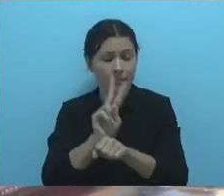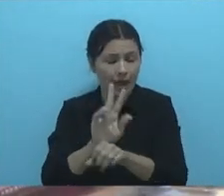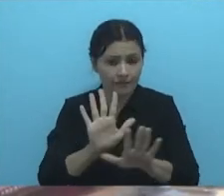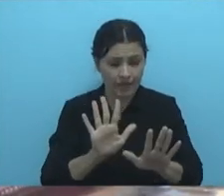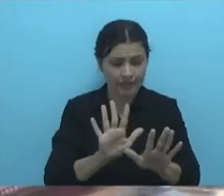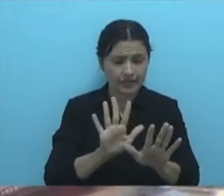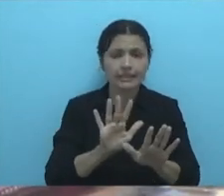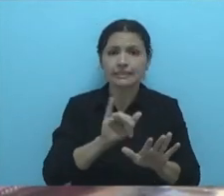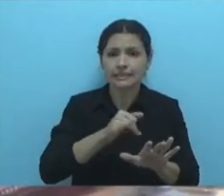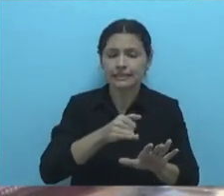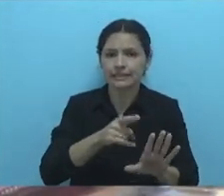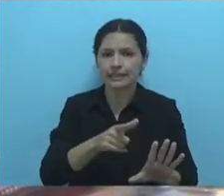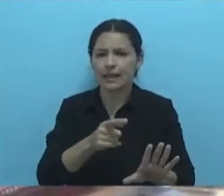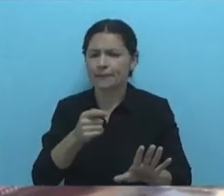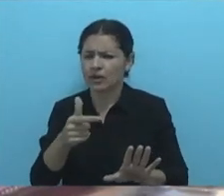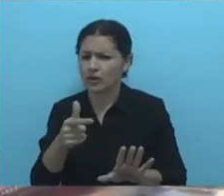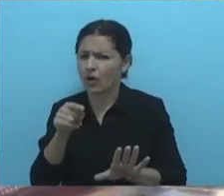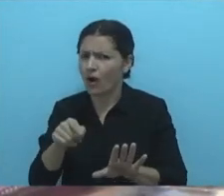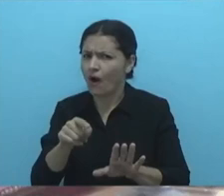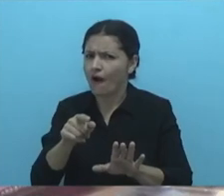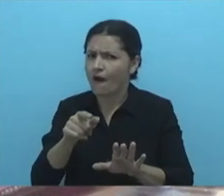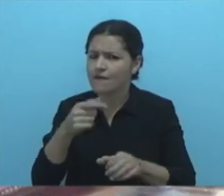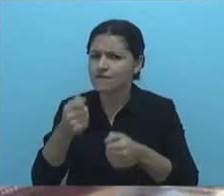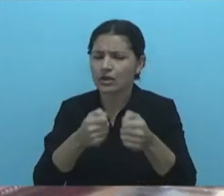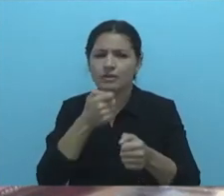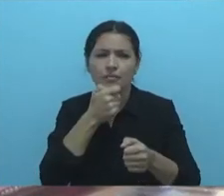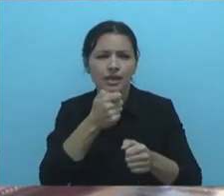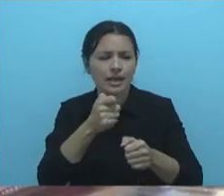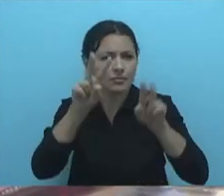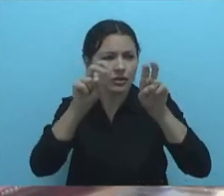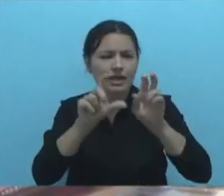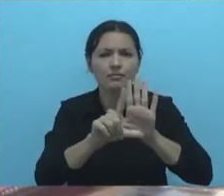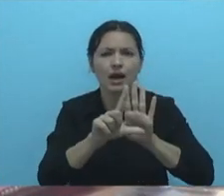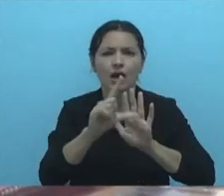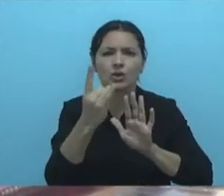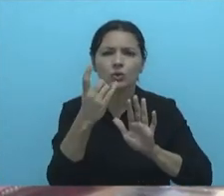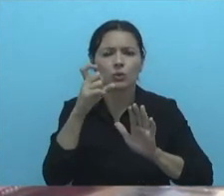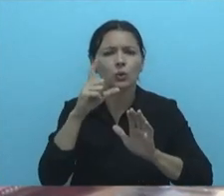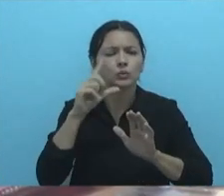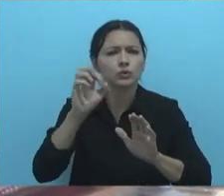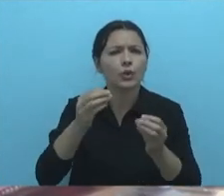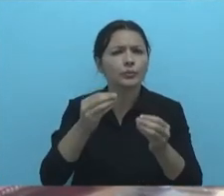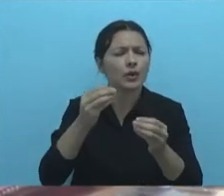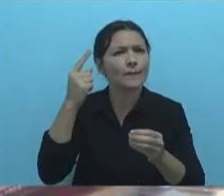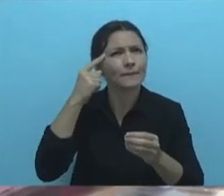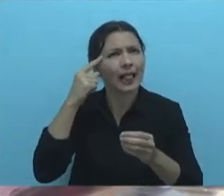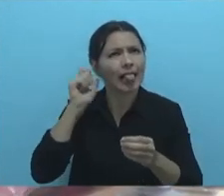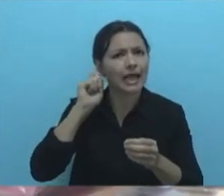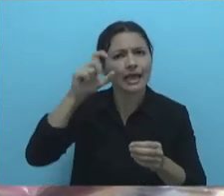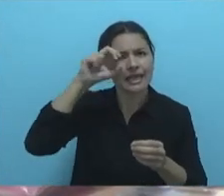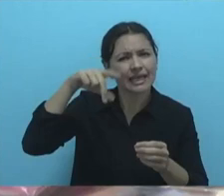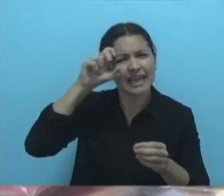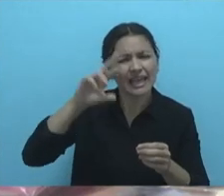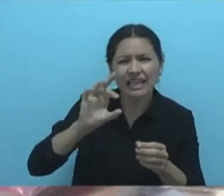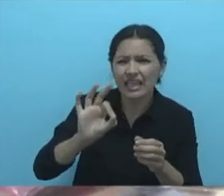pero sí creemos que muchas de las cosas que pasaron en el caso de luz y Lamentablemente tuvieron que ver con esta perspectiva esta